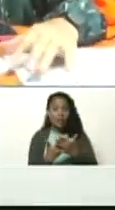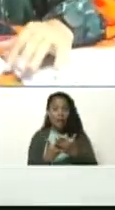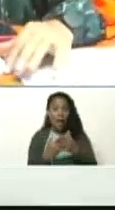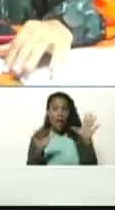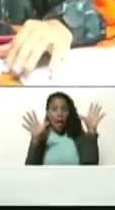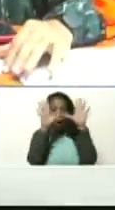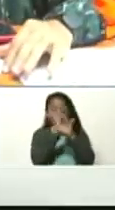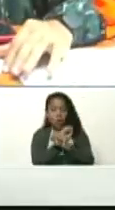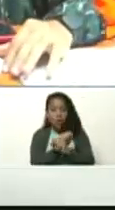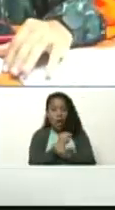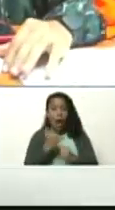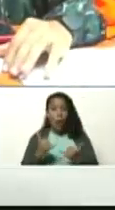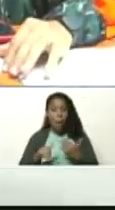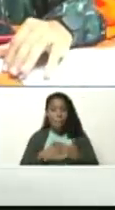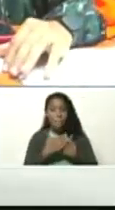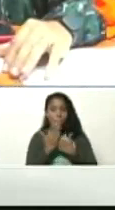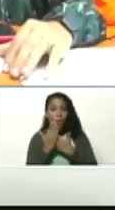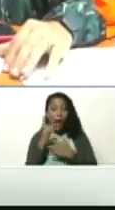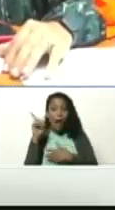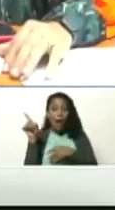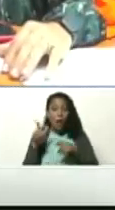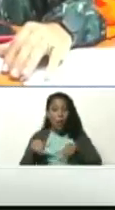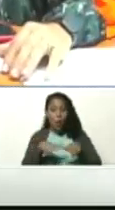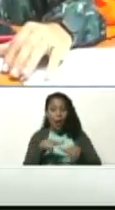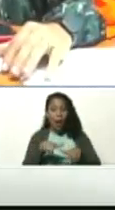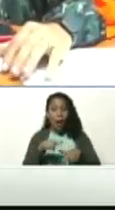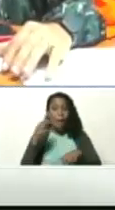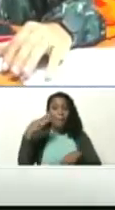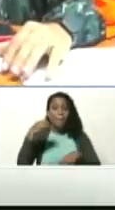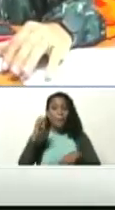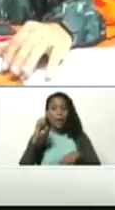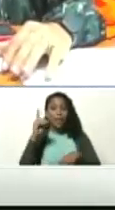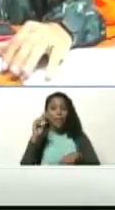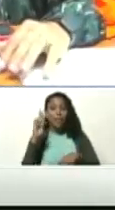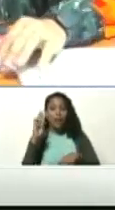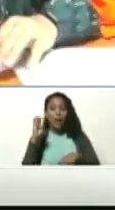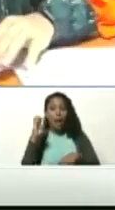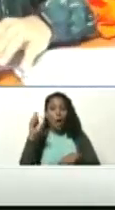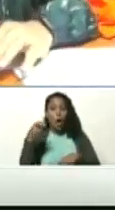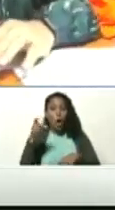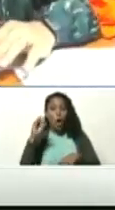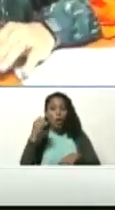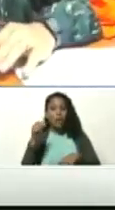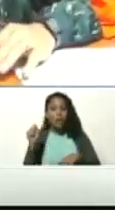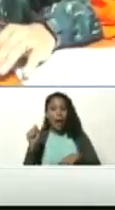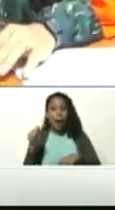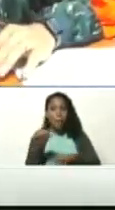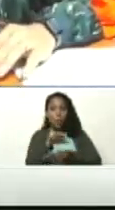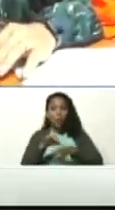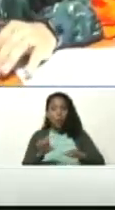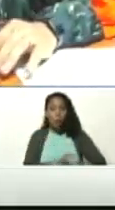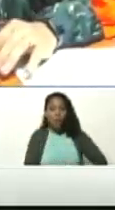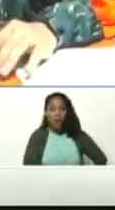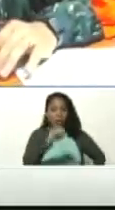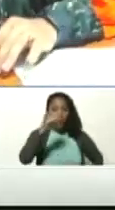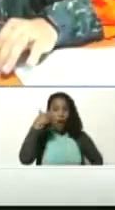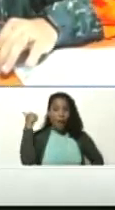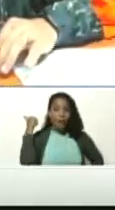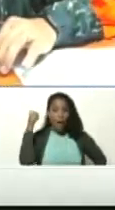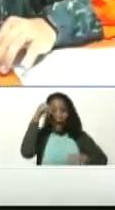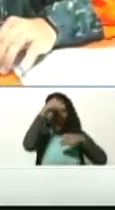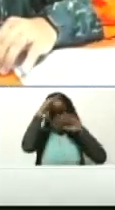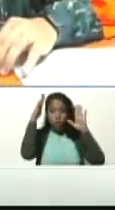noches. Ahora en la madrugada estuvo en el sector La Pedregosa, en el municipio Libertador, atendiendo a la